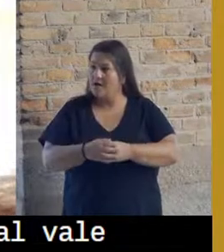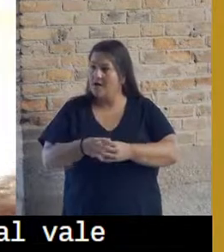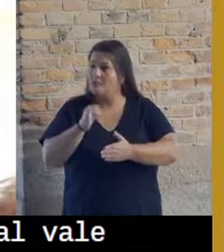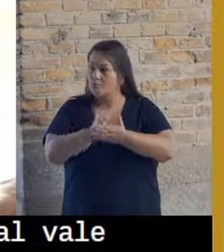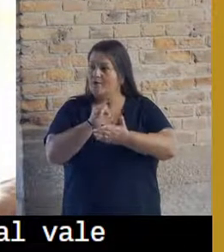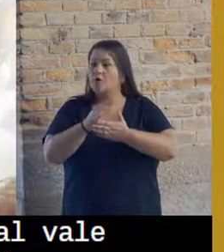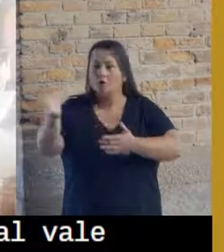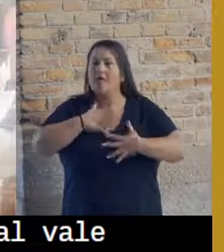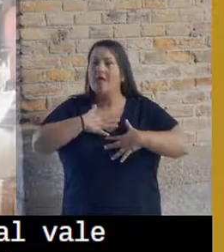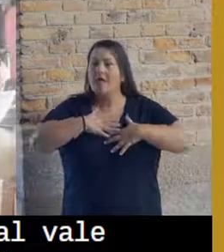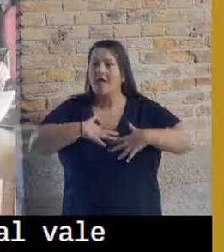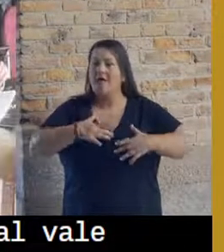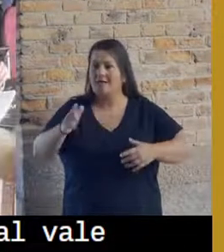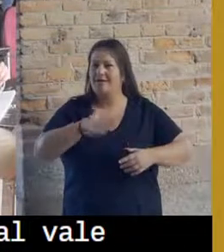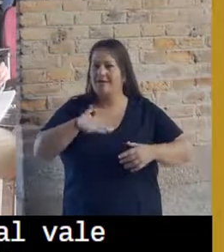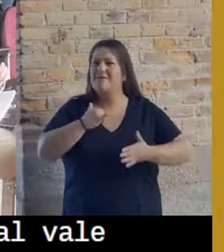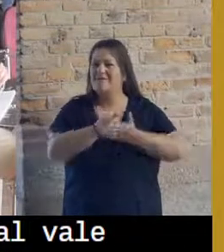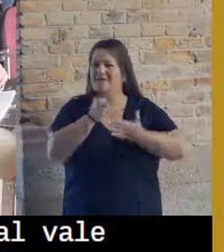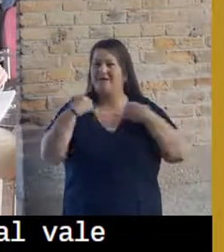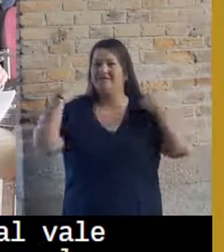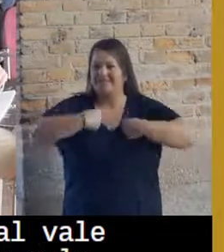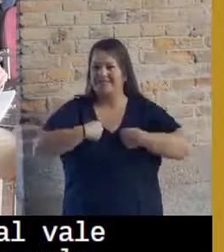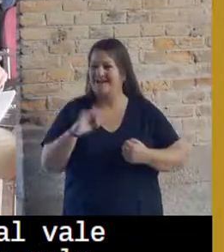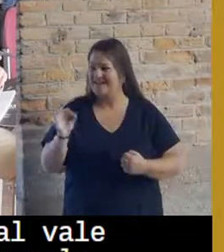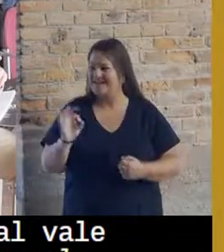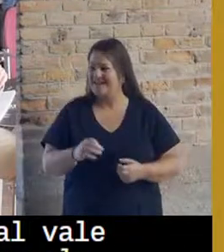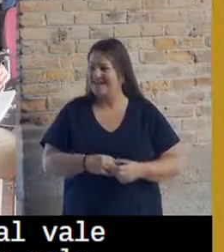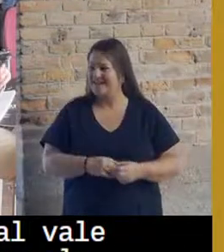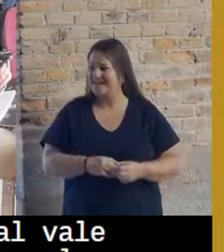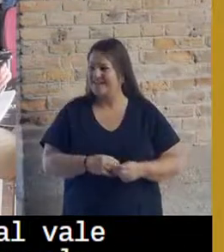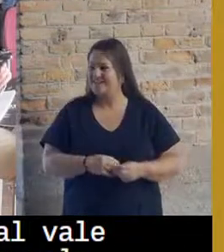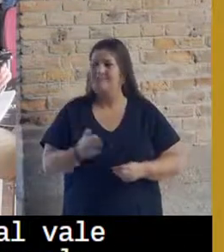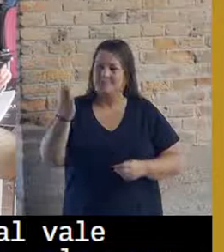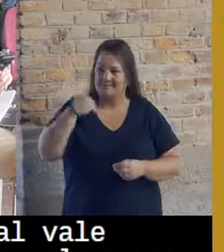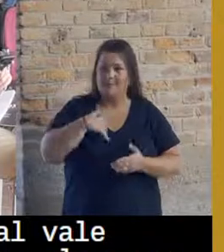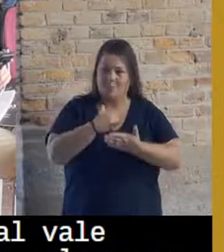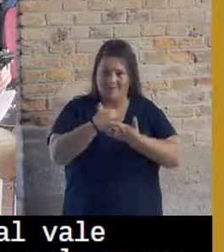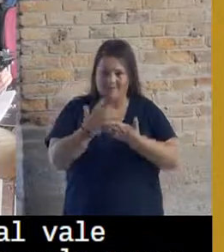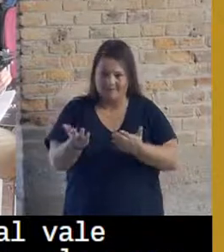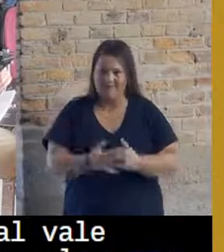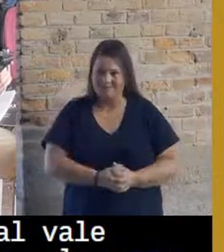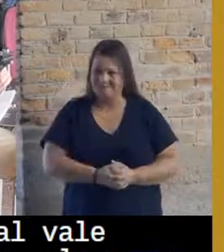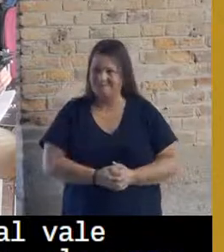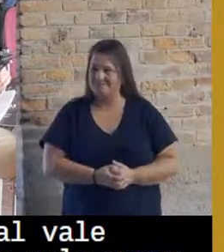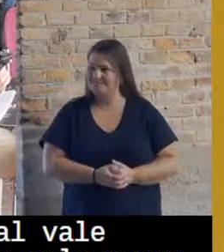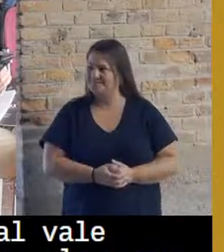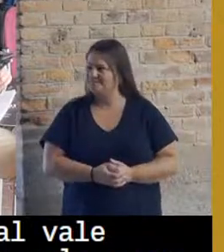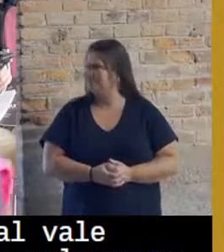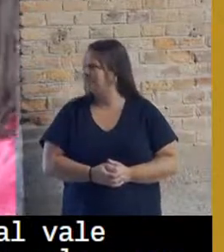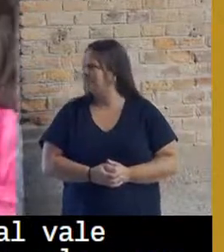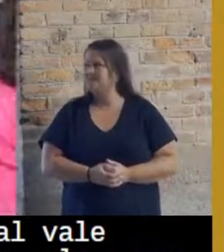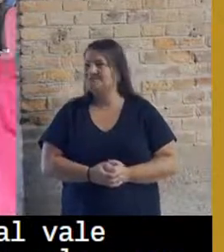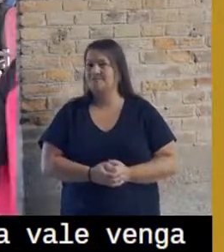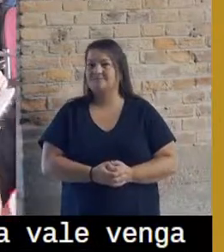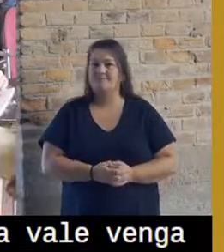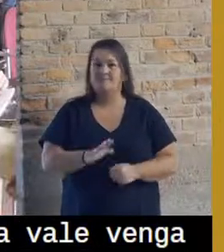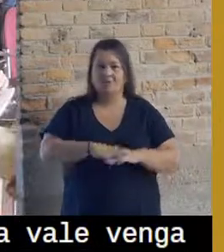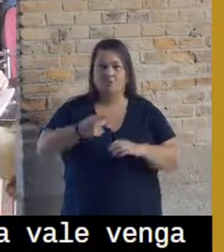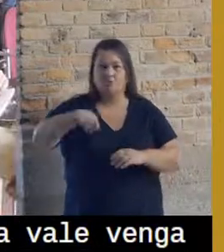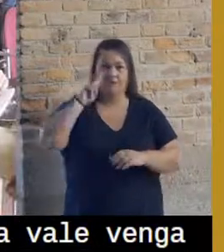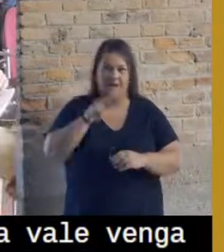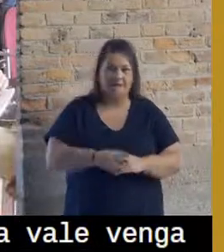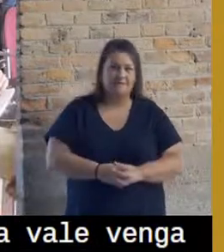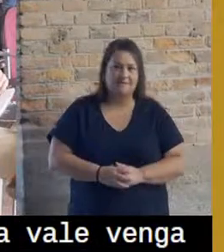queréis probar la mochila vale venga que veáis